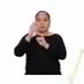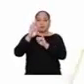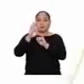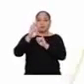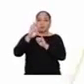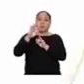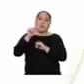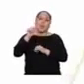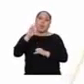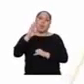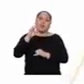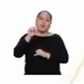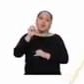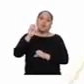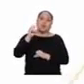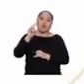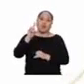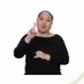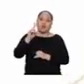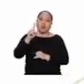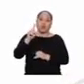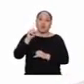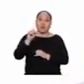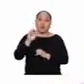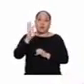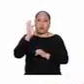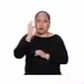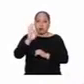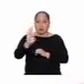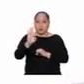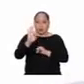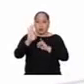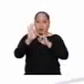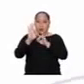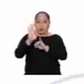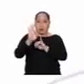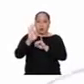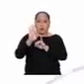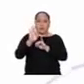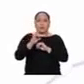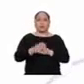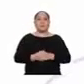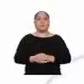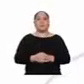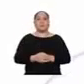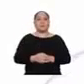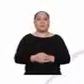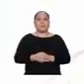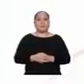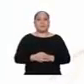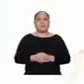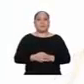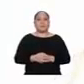absoluta se simboliza con F minúscula sub i,